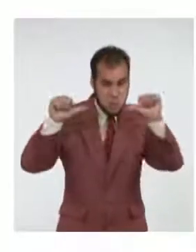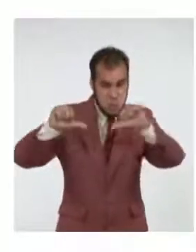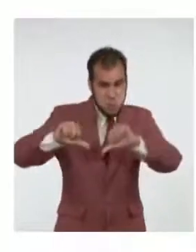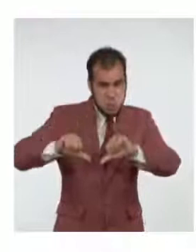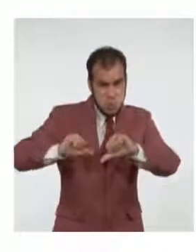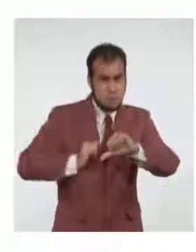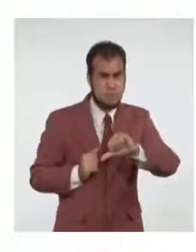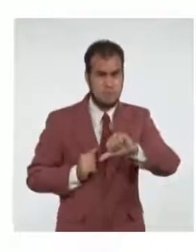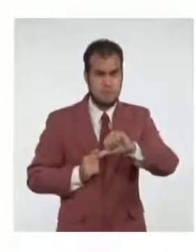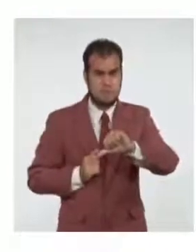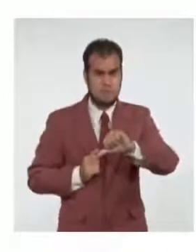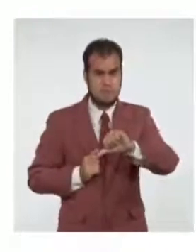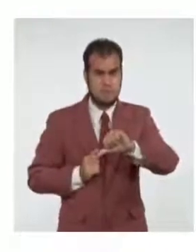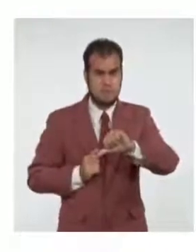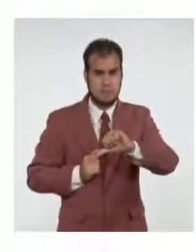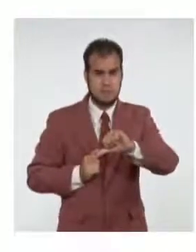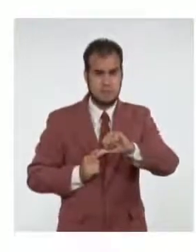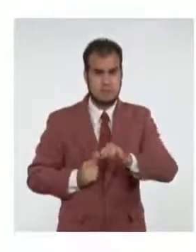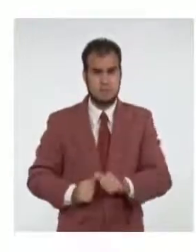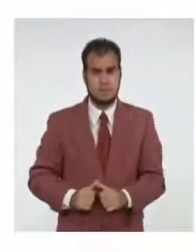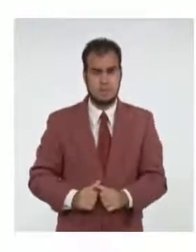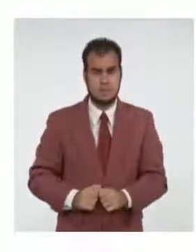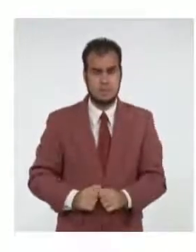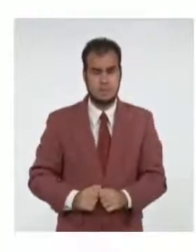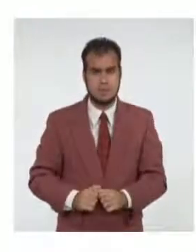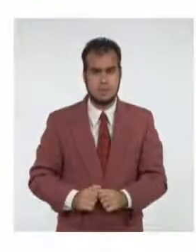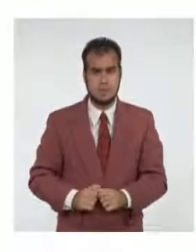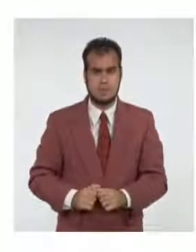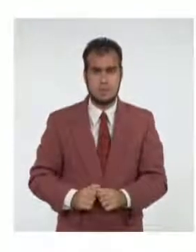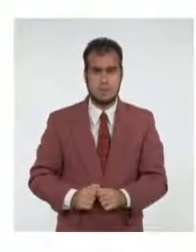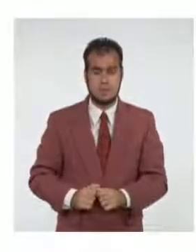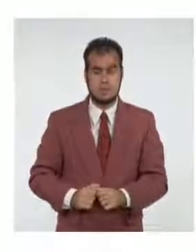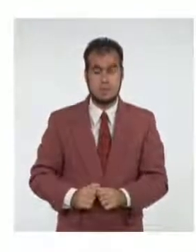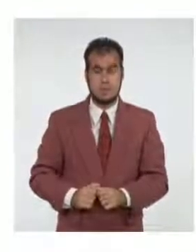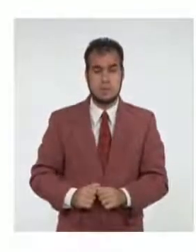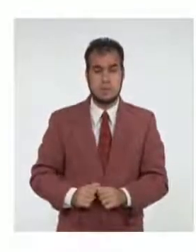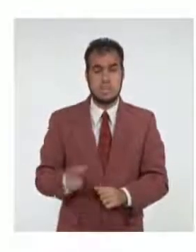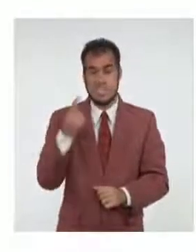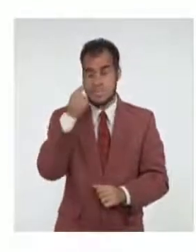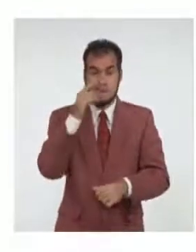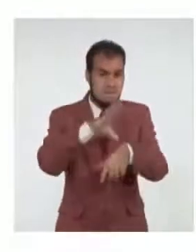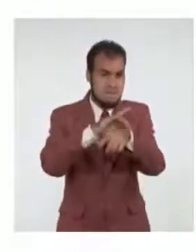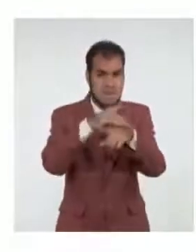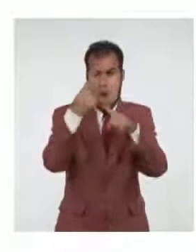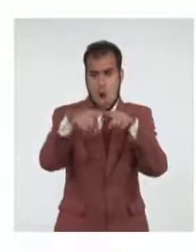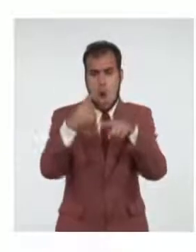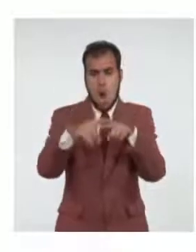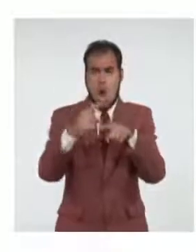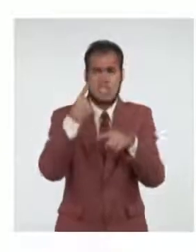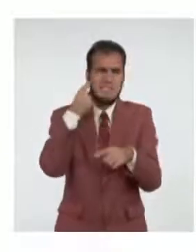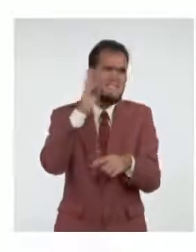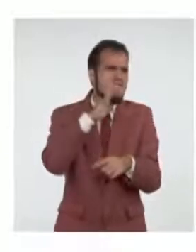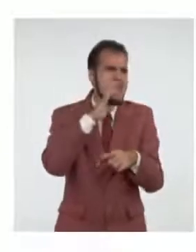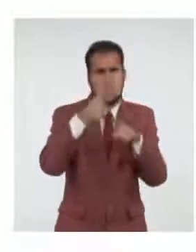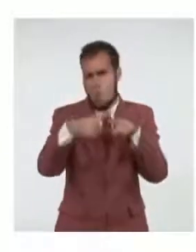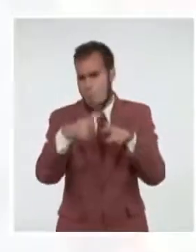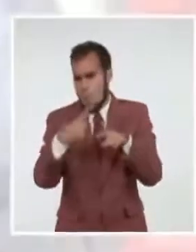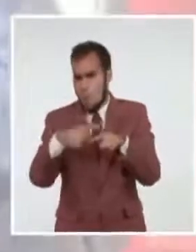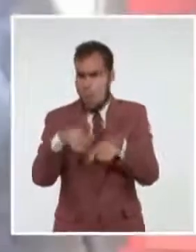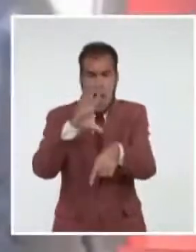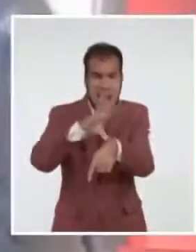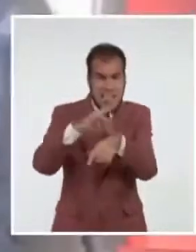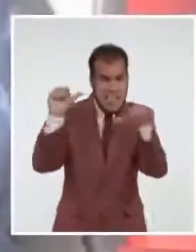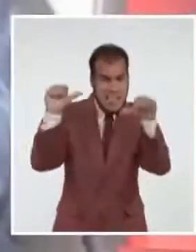clínicas que son predictorias de gravedad. Y creo que cuando mencionamos todos los días lo